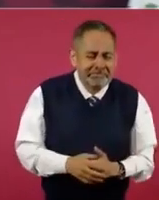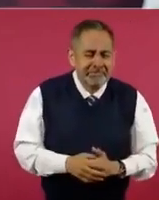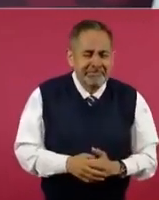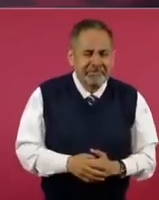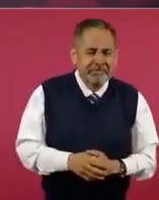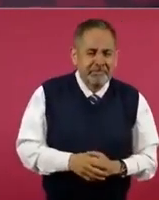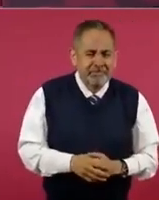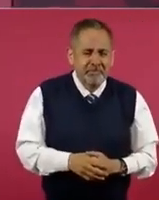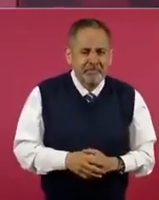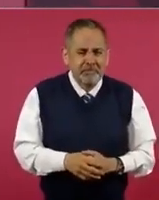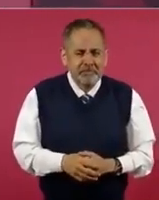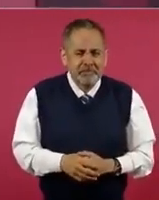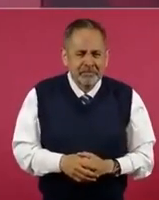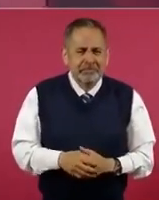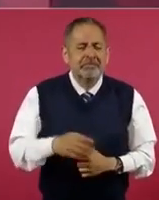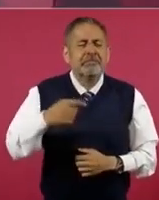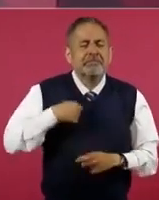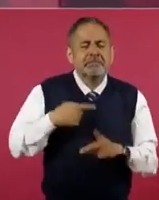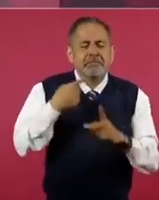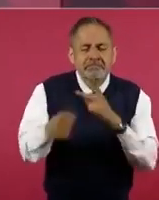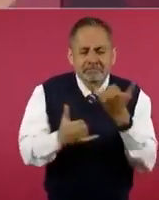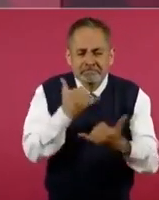es que yo empecé jugando béisbol.